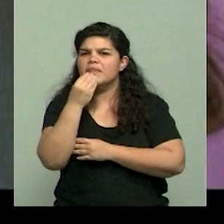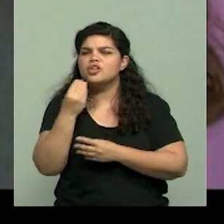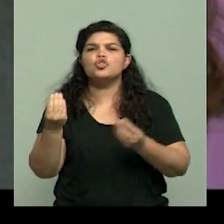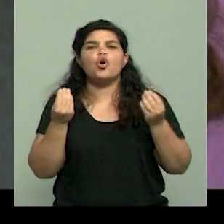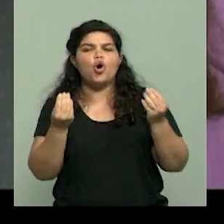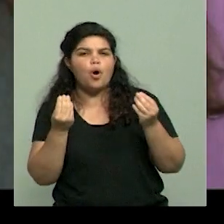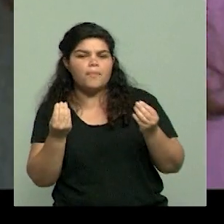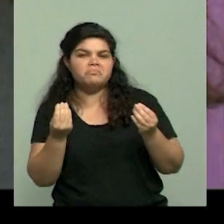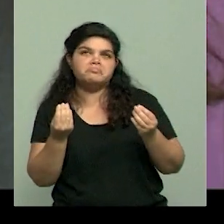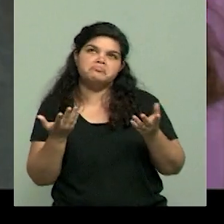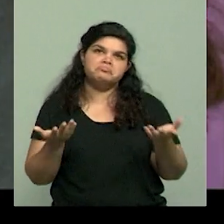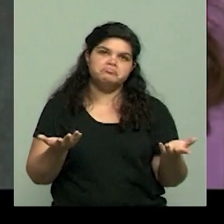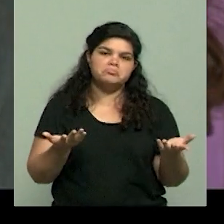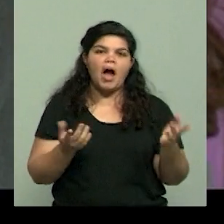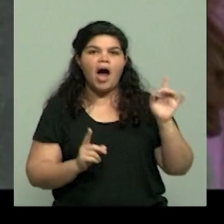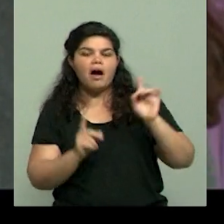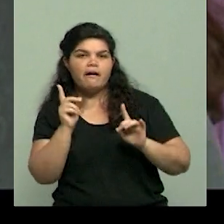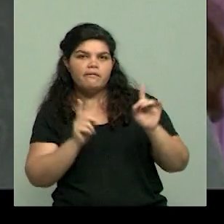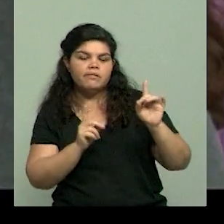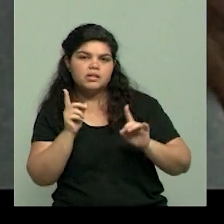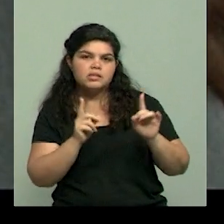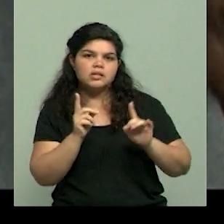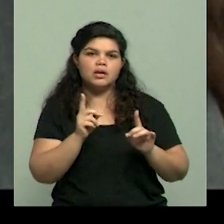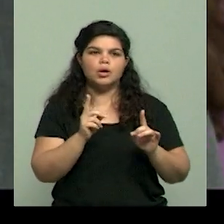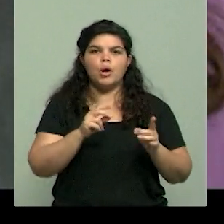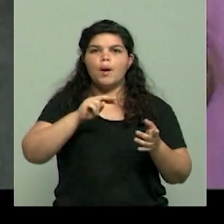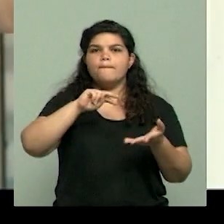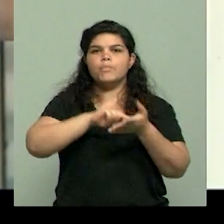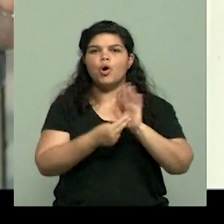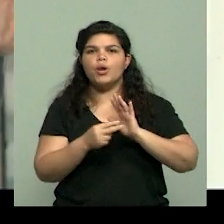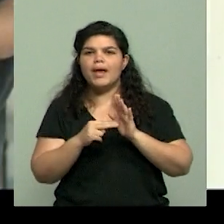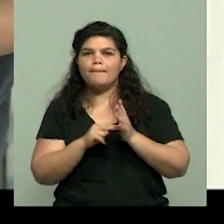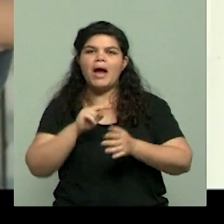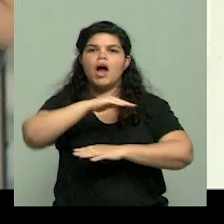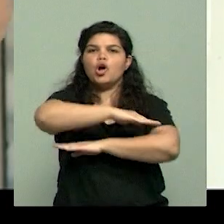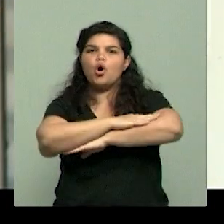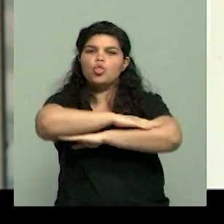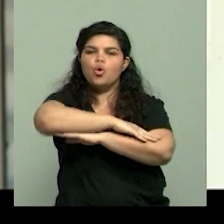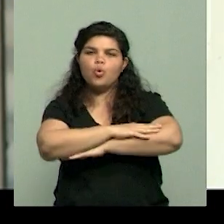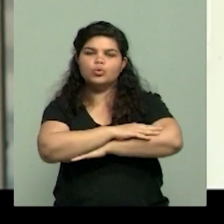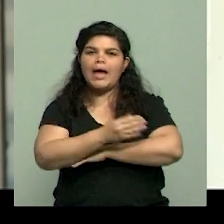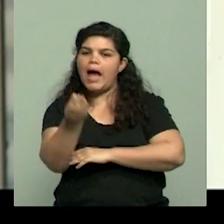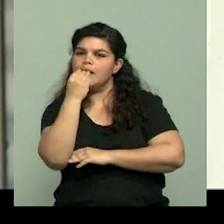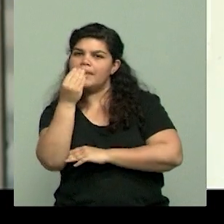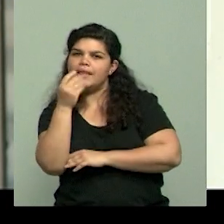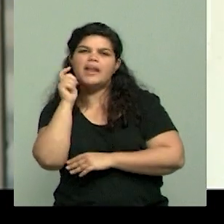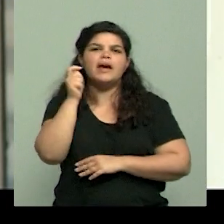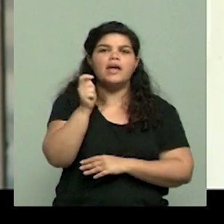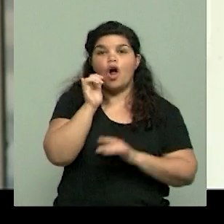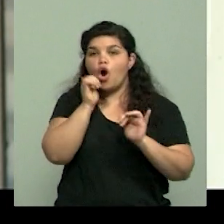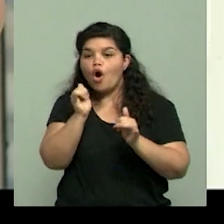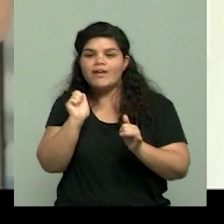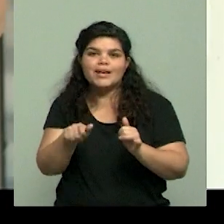decir, bueno, quienes tienen los problemas de la conducta alimentaria son los jóvenes y adolescentes. ¿Es así? Primero, ¿es así?